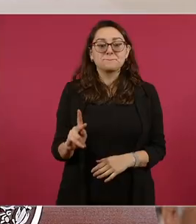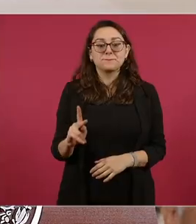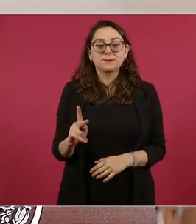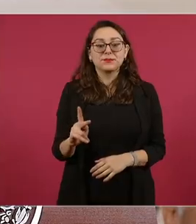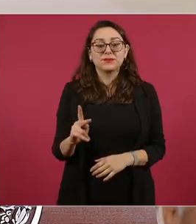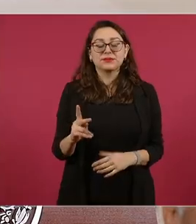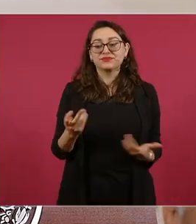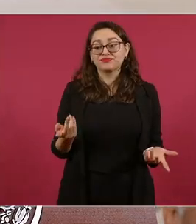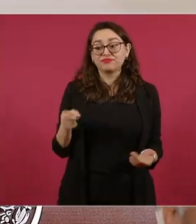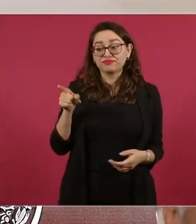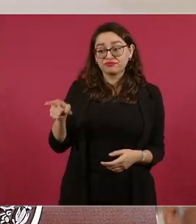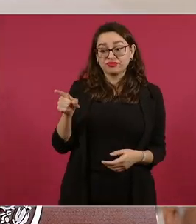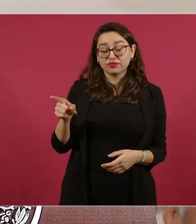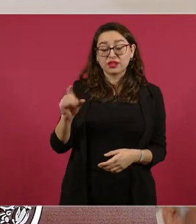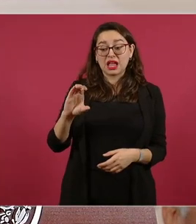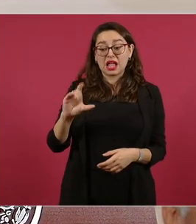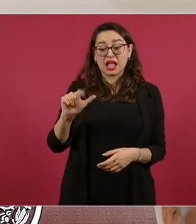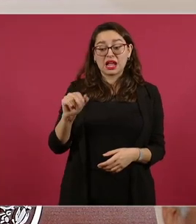de Claudia.